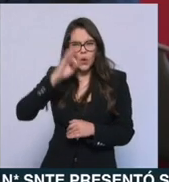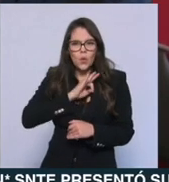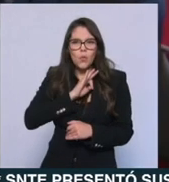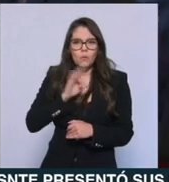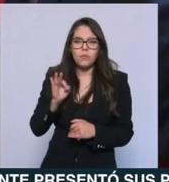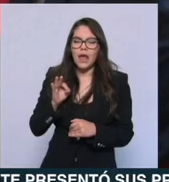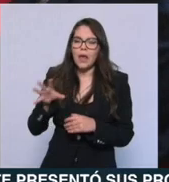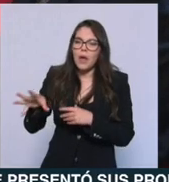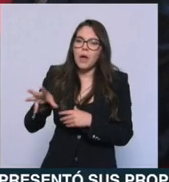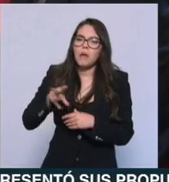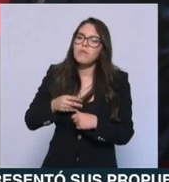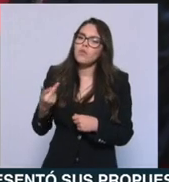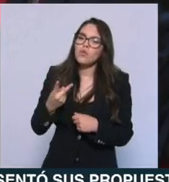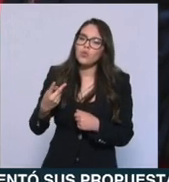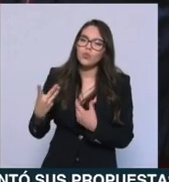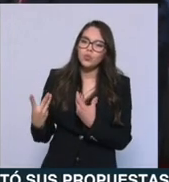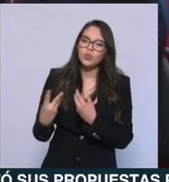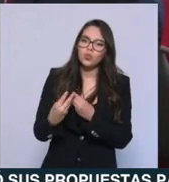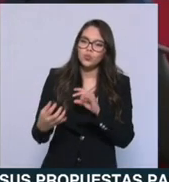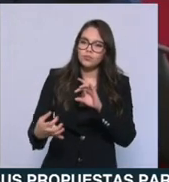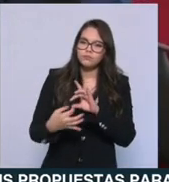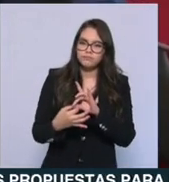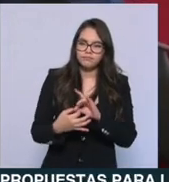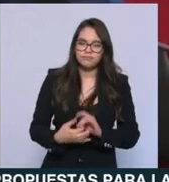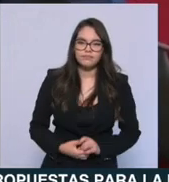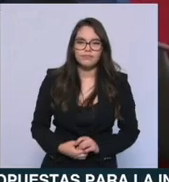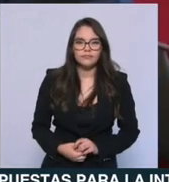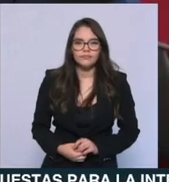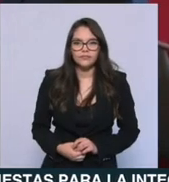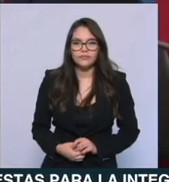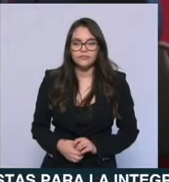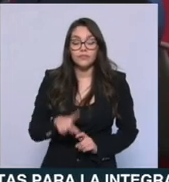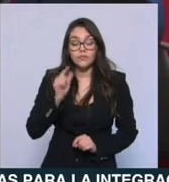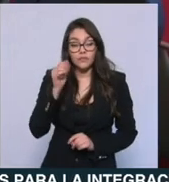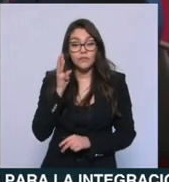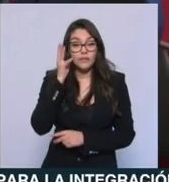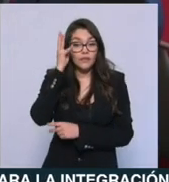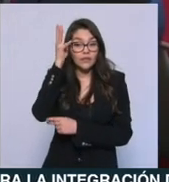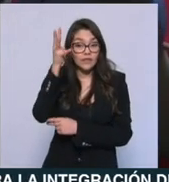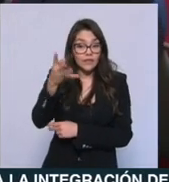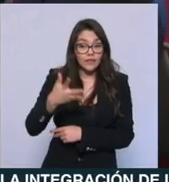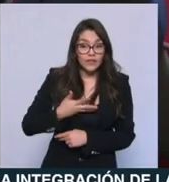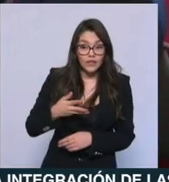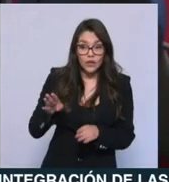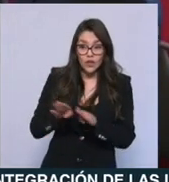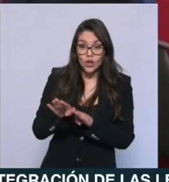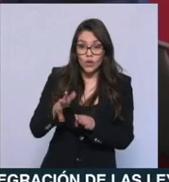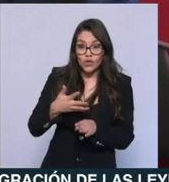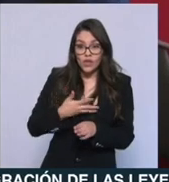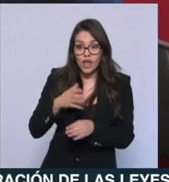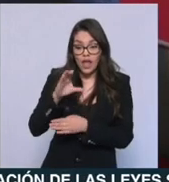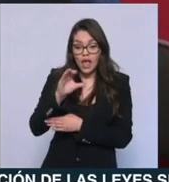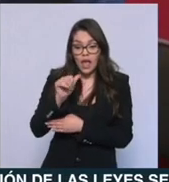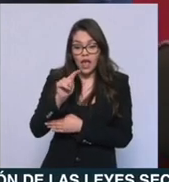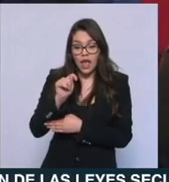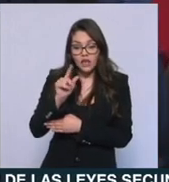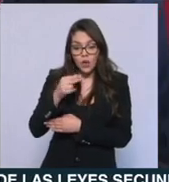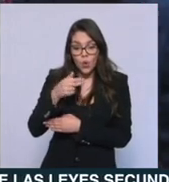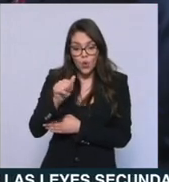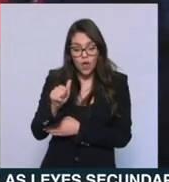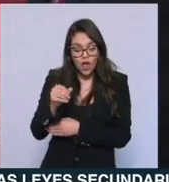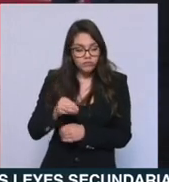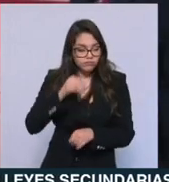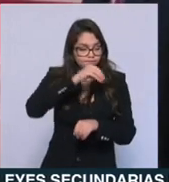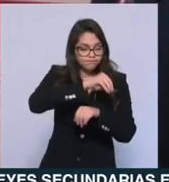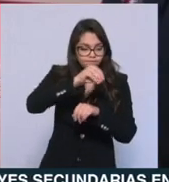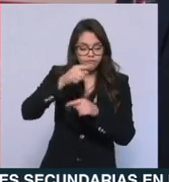fuerte. Conselheiro, a largo plazo tener representaciones diplomáticas de Cataluña en distintos países, ¿cuál es